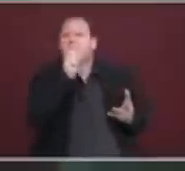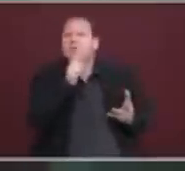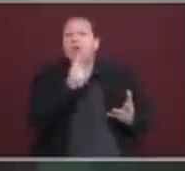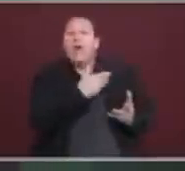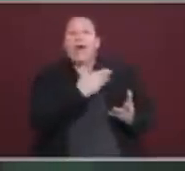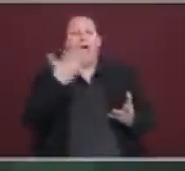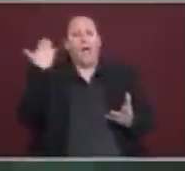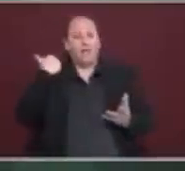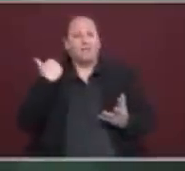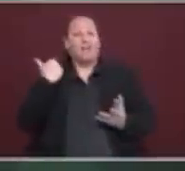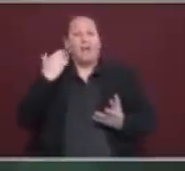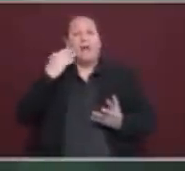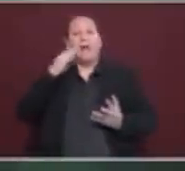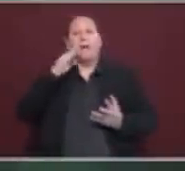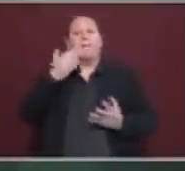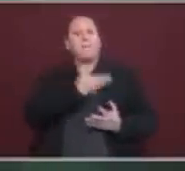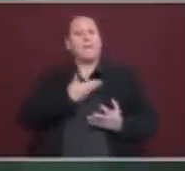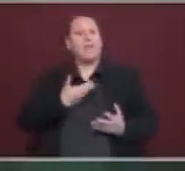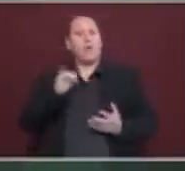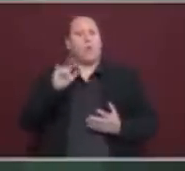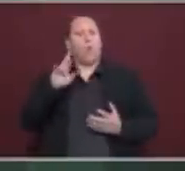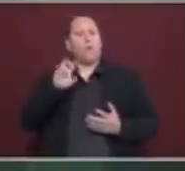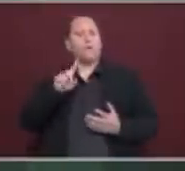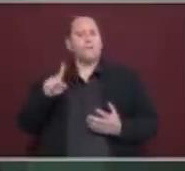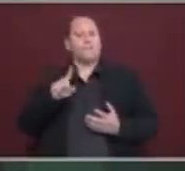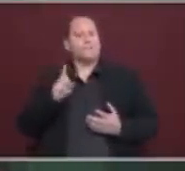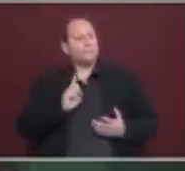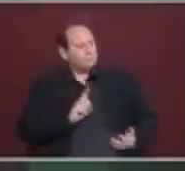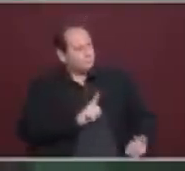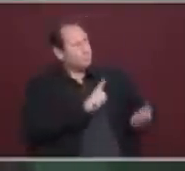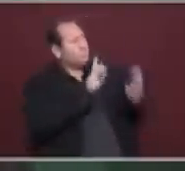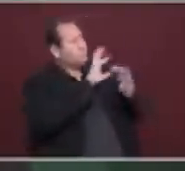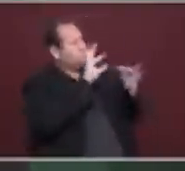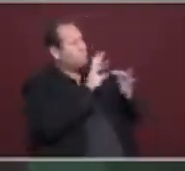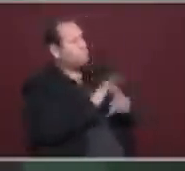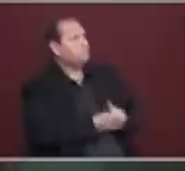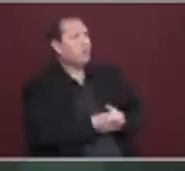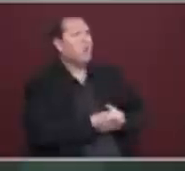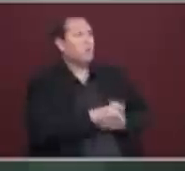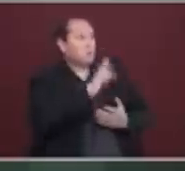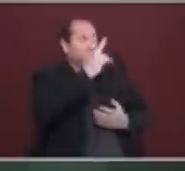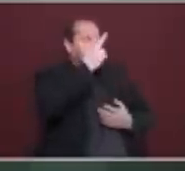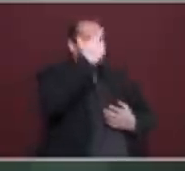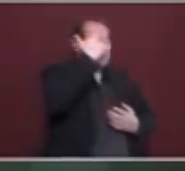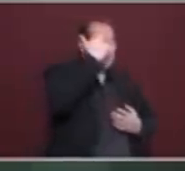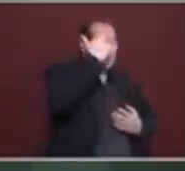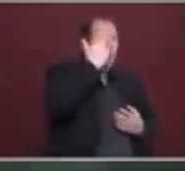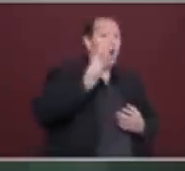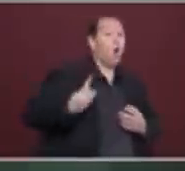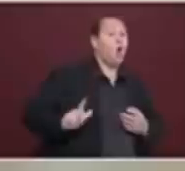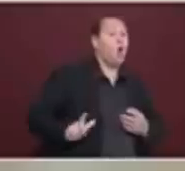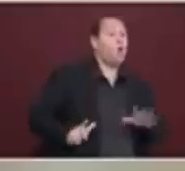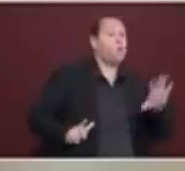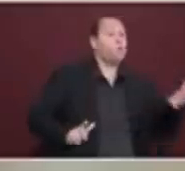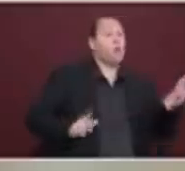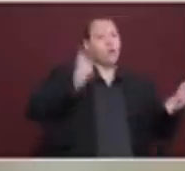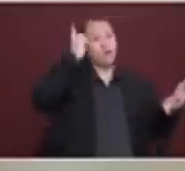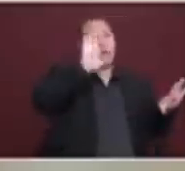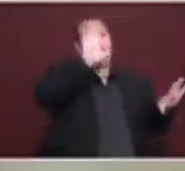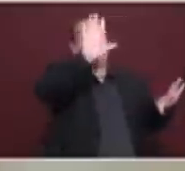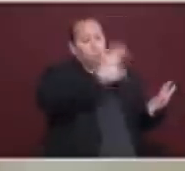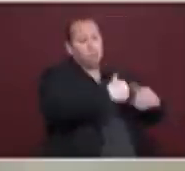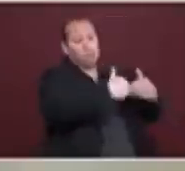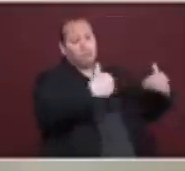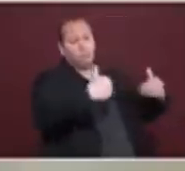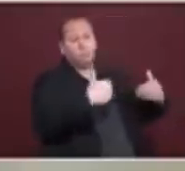juárez se paró al estado de la iglesia porque a dios lo que es de dios y al césar lo que es del césar ahora